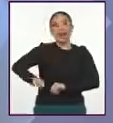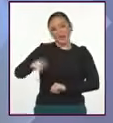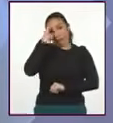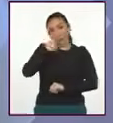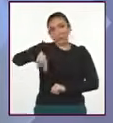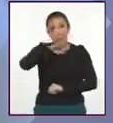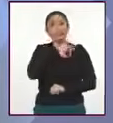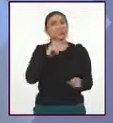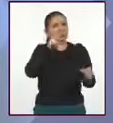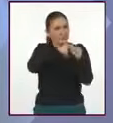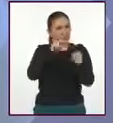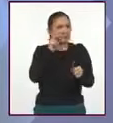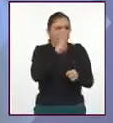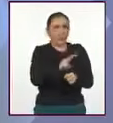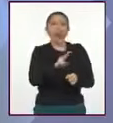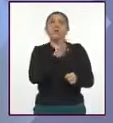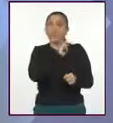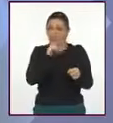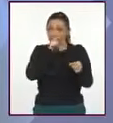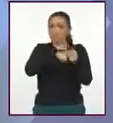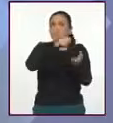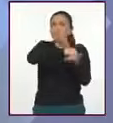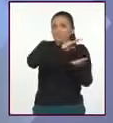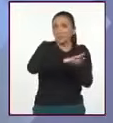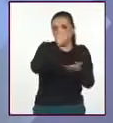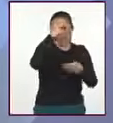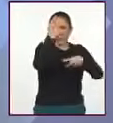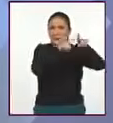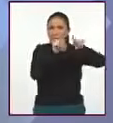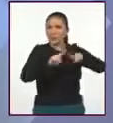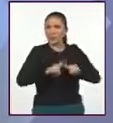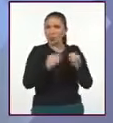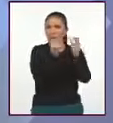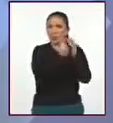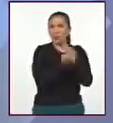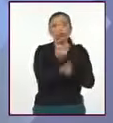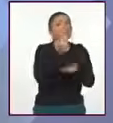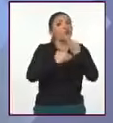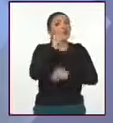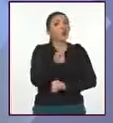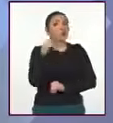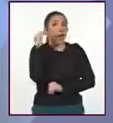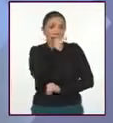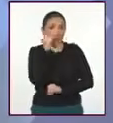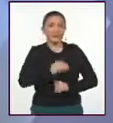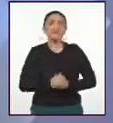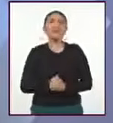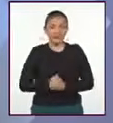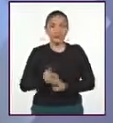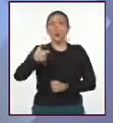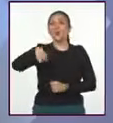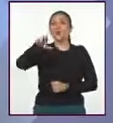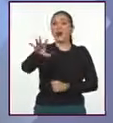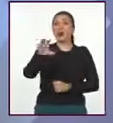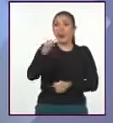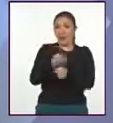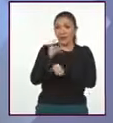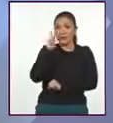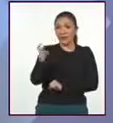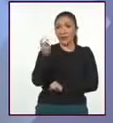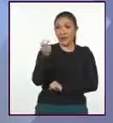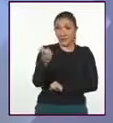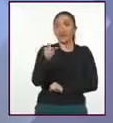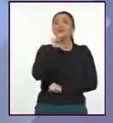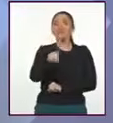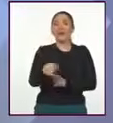invitamos a explorarlo, a inscribirse en su amplia oferta de cursos. Todos son gratuitos. El código QR está en pantalla y el